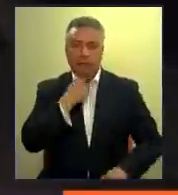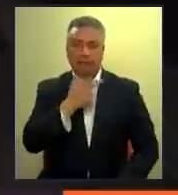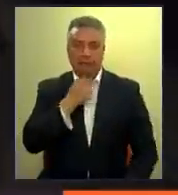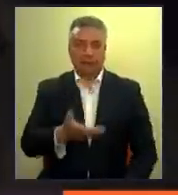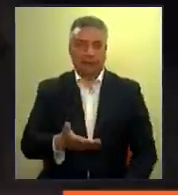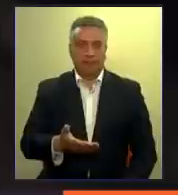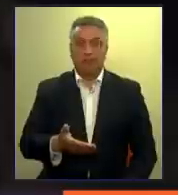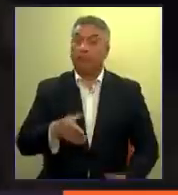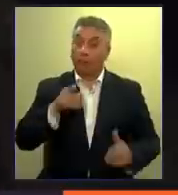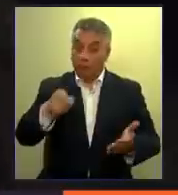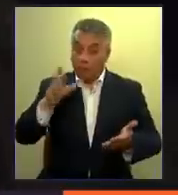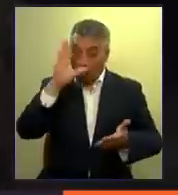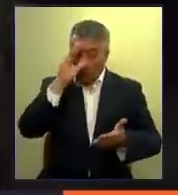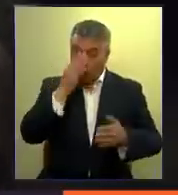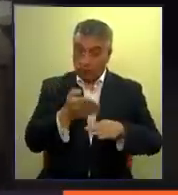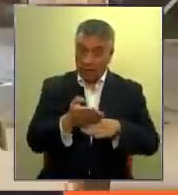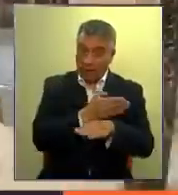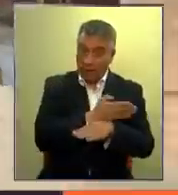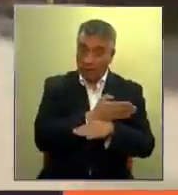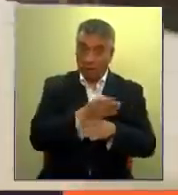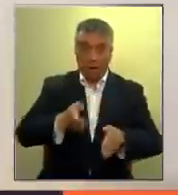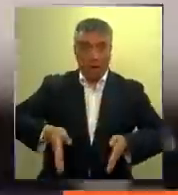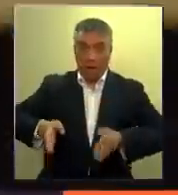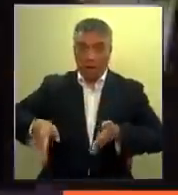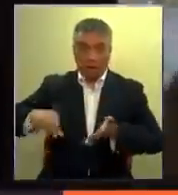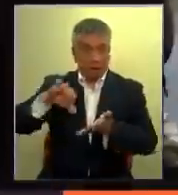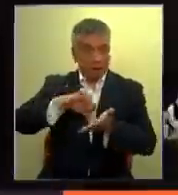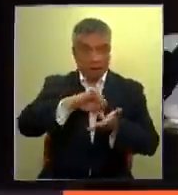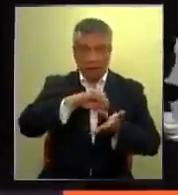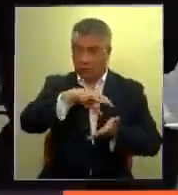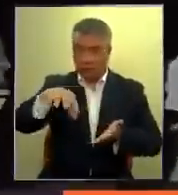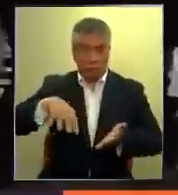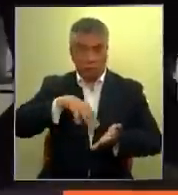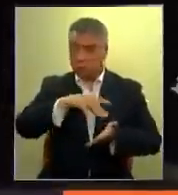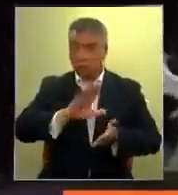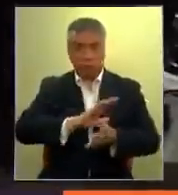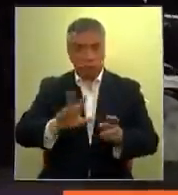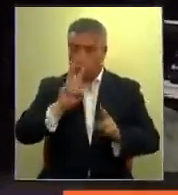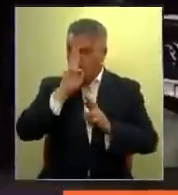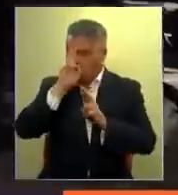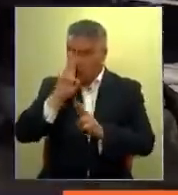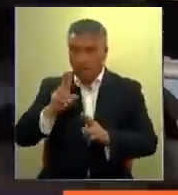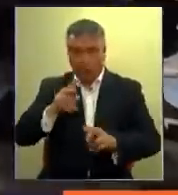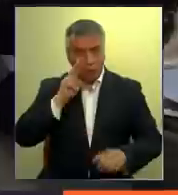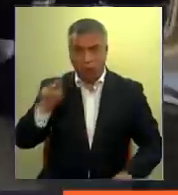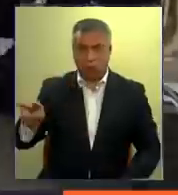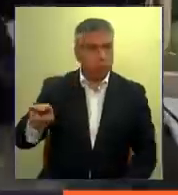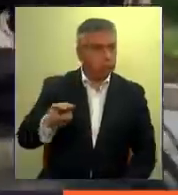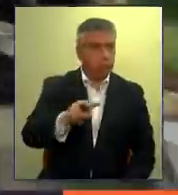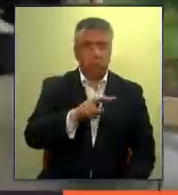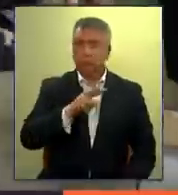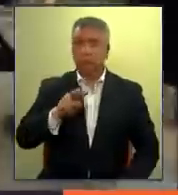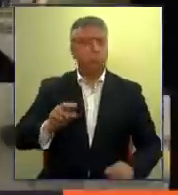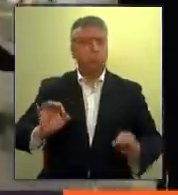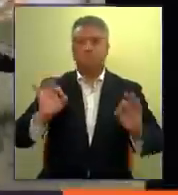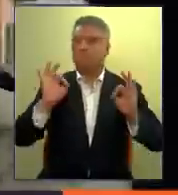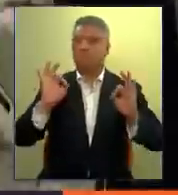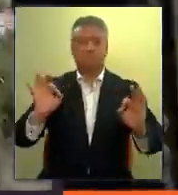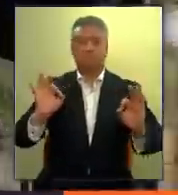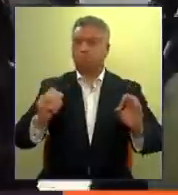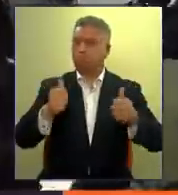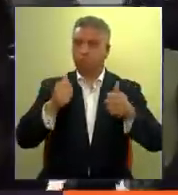Durante las noches previas, al menos en las calles céntricas de esta comuna, el respeto por las medidas de restricción por la pandemia está bastante